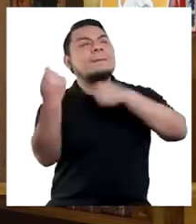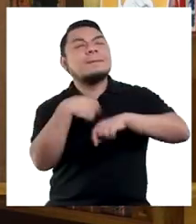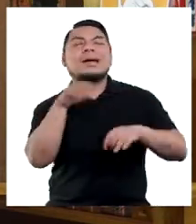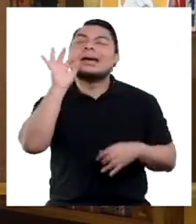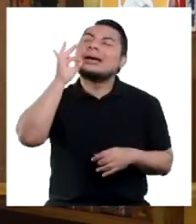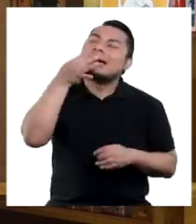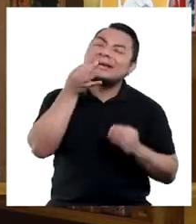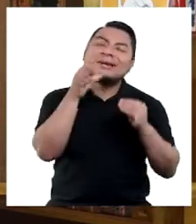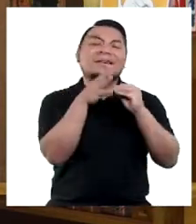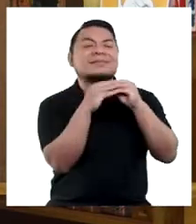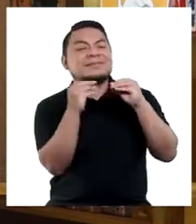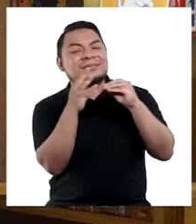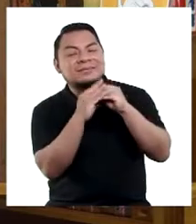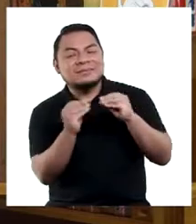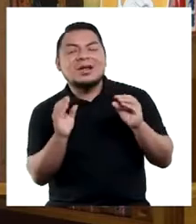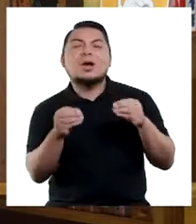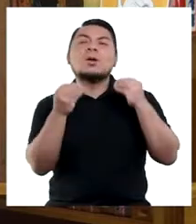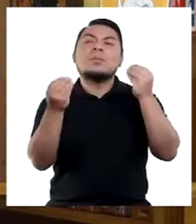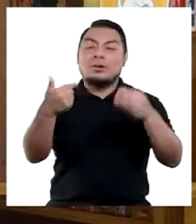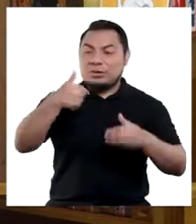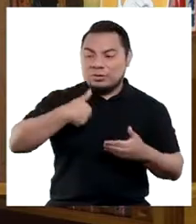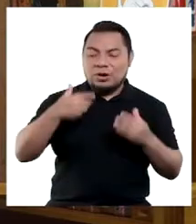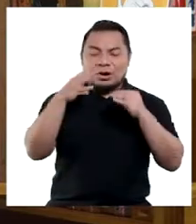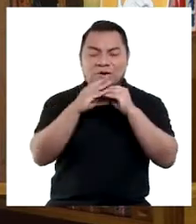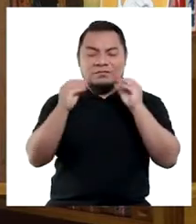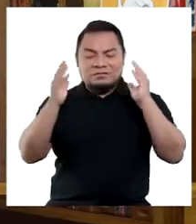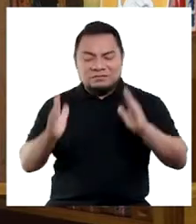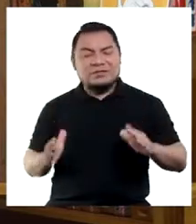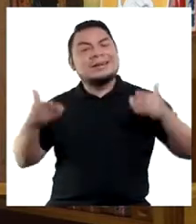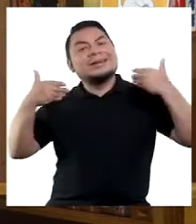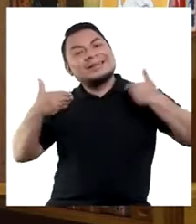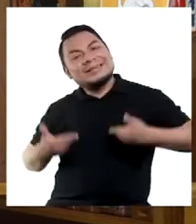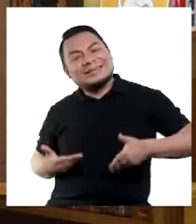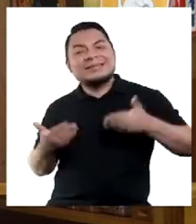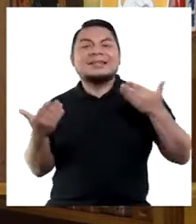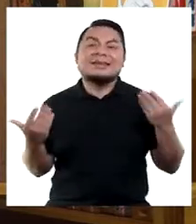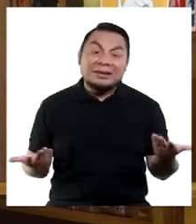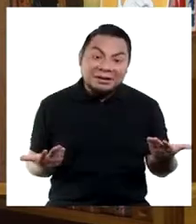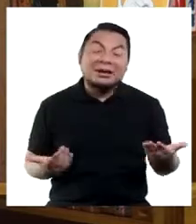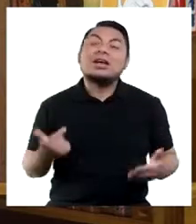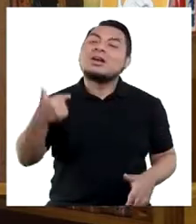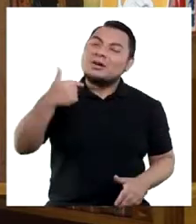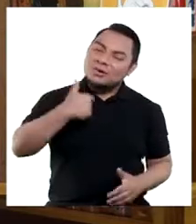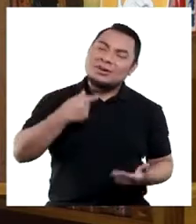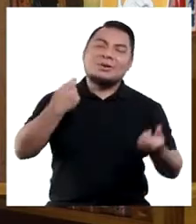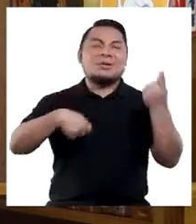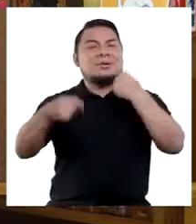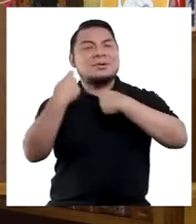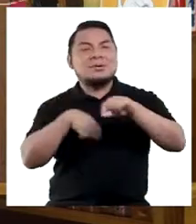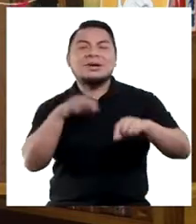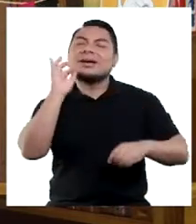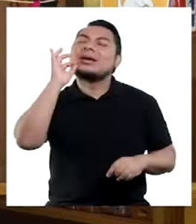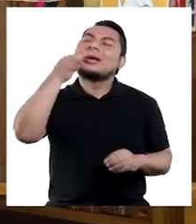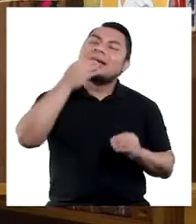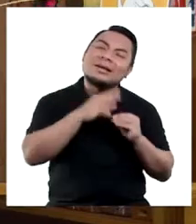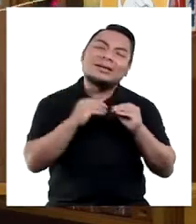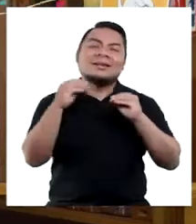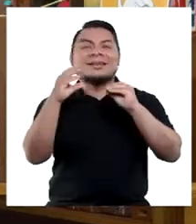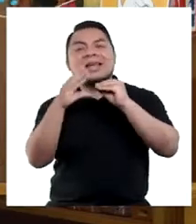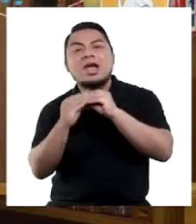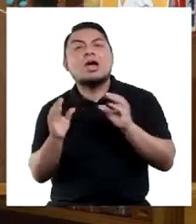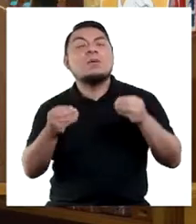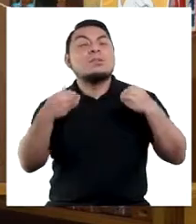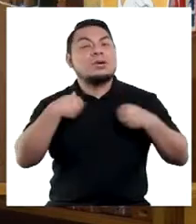y yo vendo ricas frutas porque frituras hoy primera no vendo